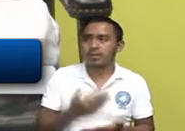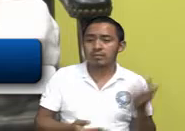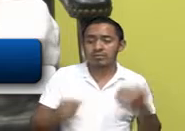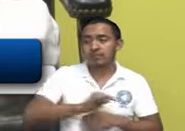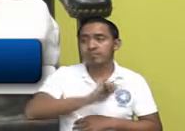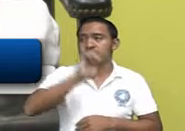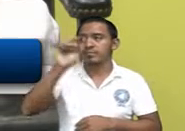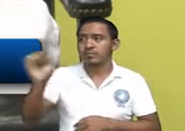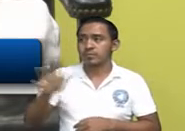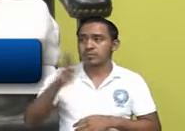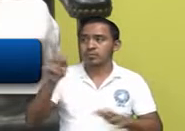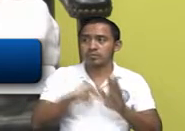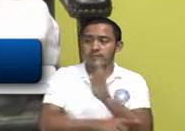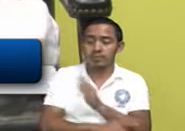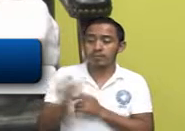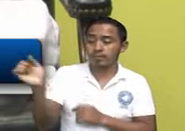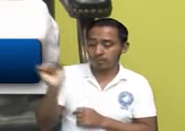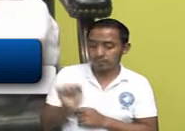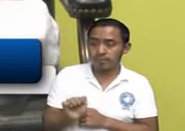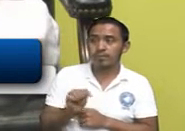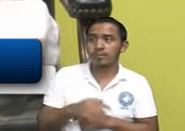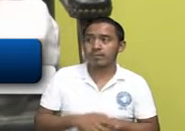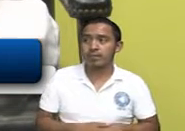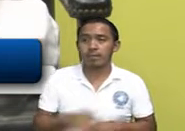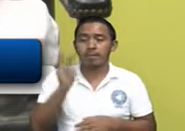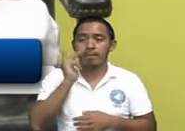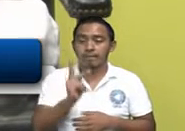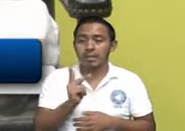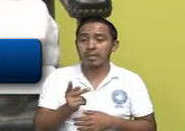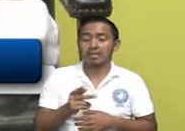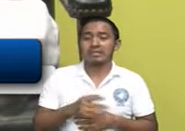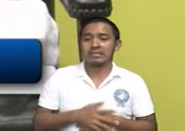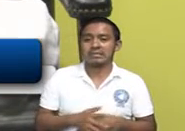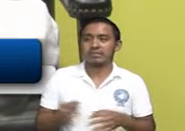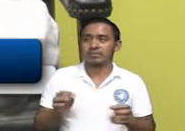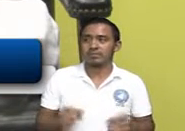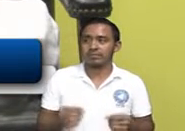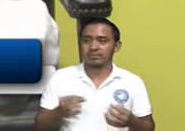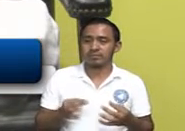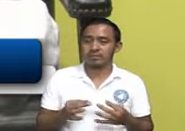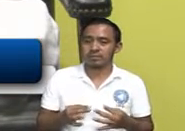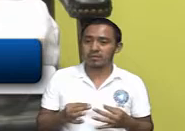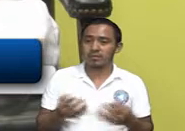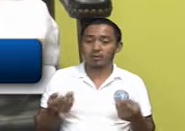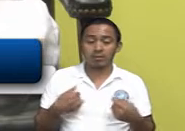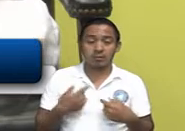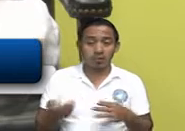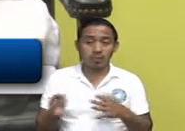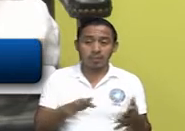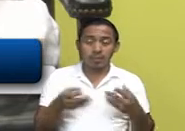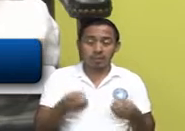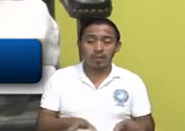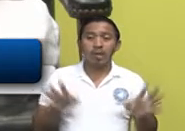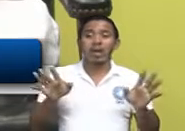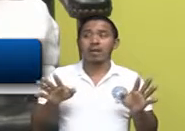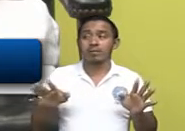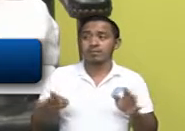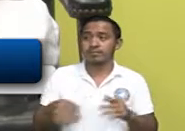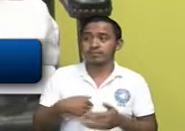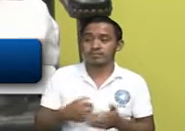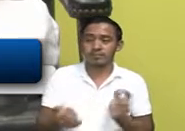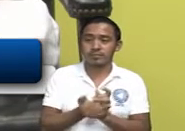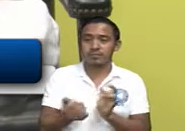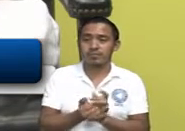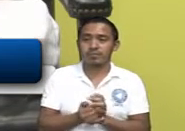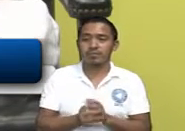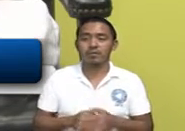niña y que agradece que le hayan salvado la vida. Y te das cuenta que te estás perdiendo muchas posibilidades, que realmente la vida es una bicicleta que no